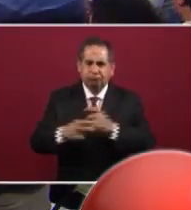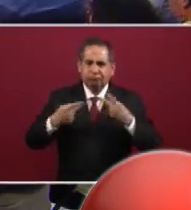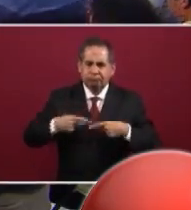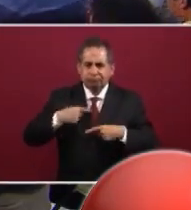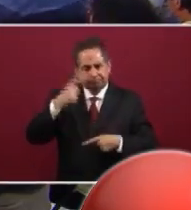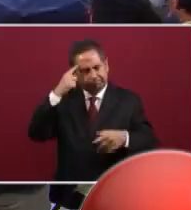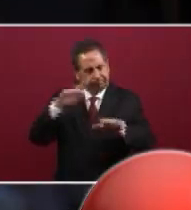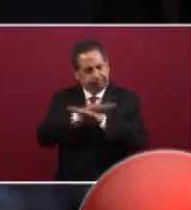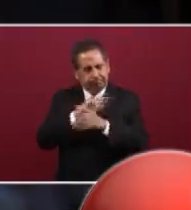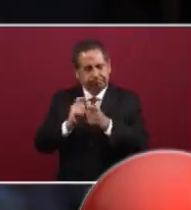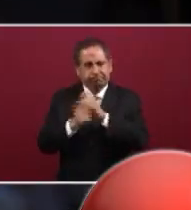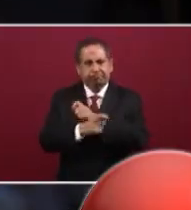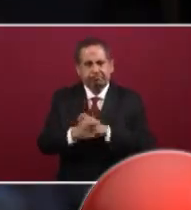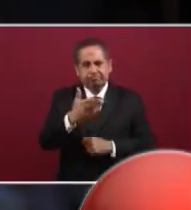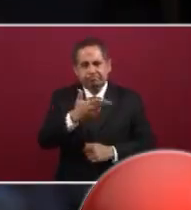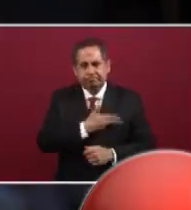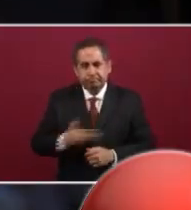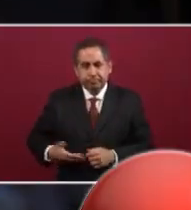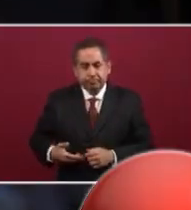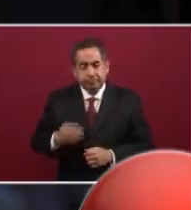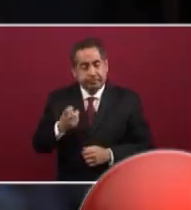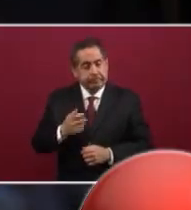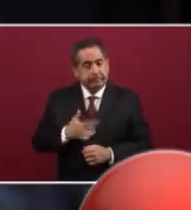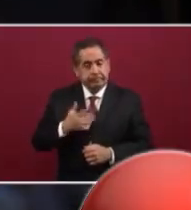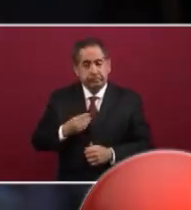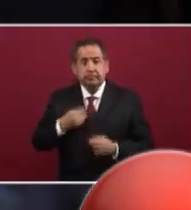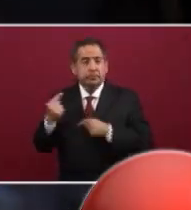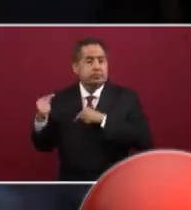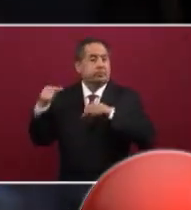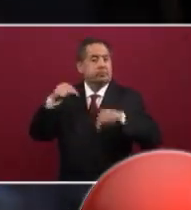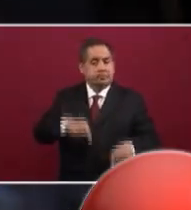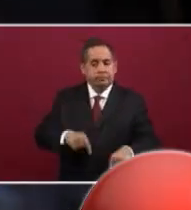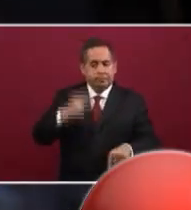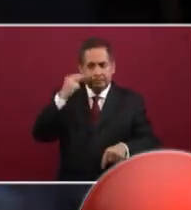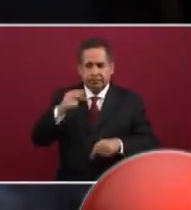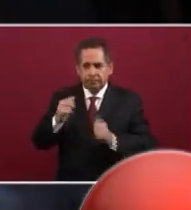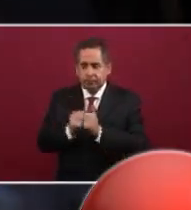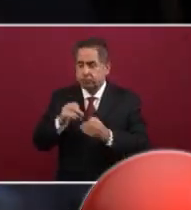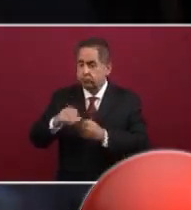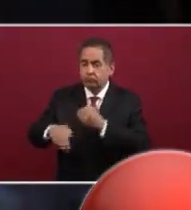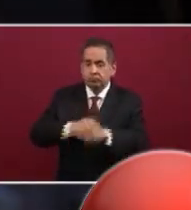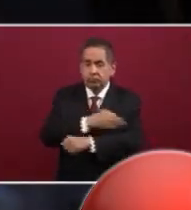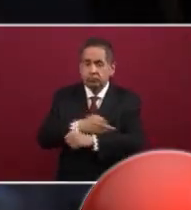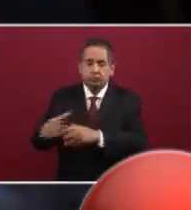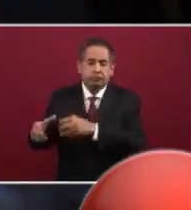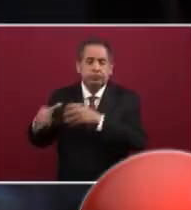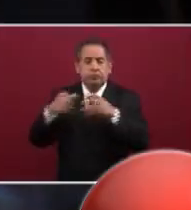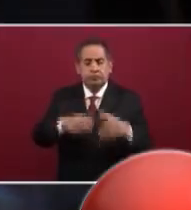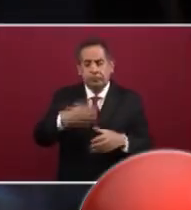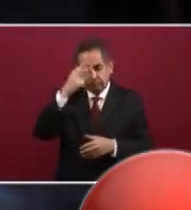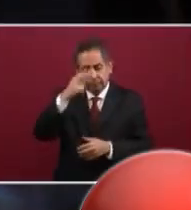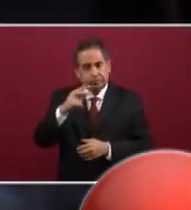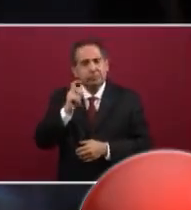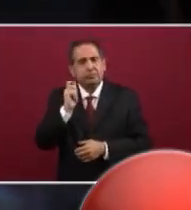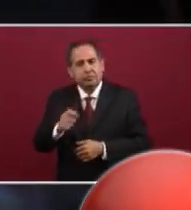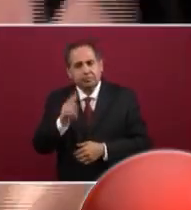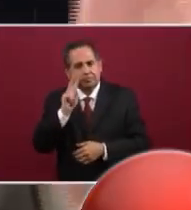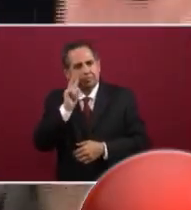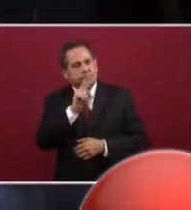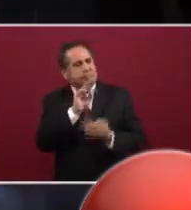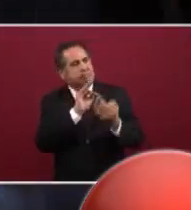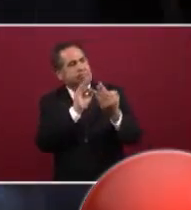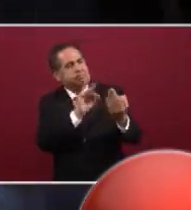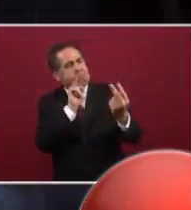presidente. Y ese era el motivo de mi viaje. Con toda mi familia he venido a México solamente para verlo